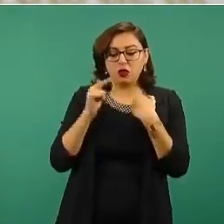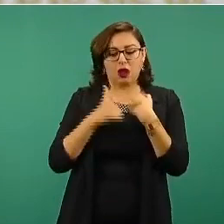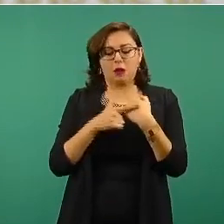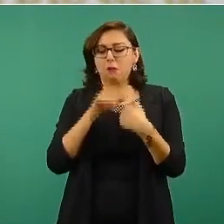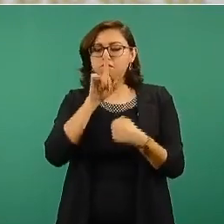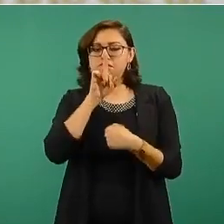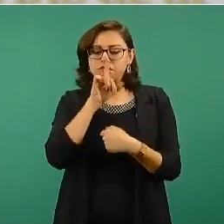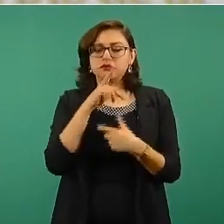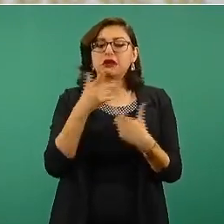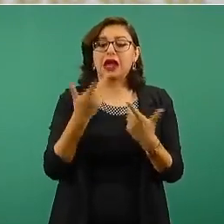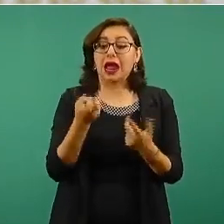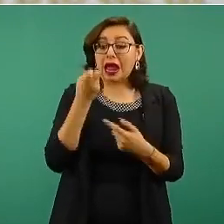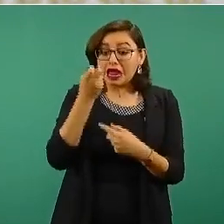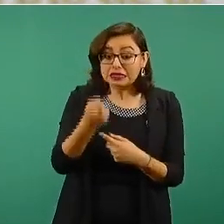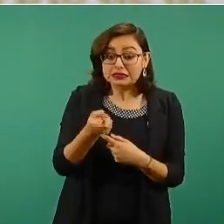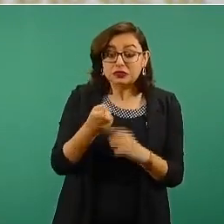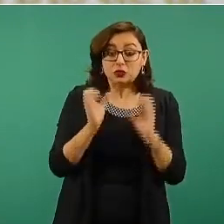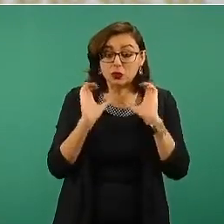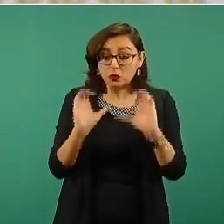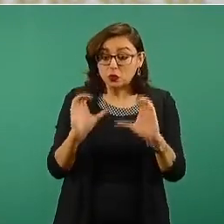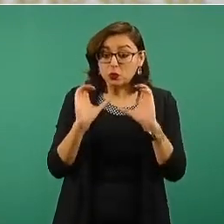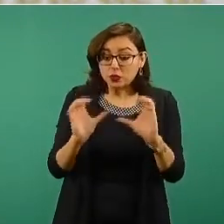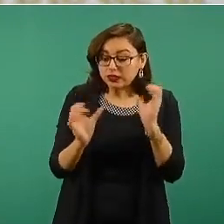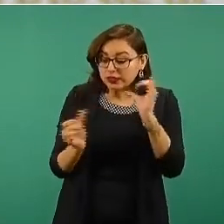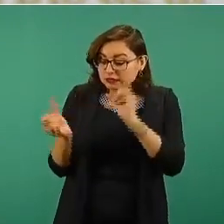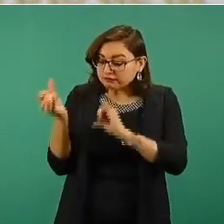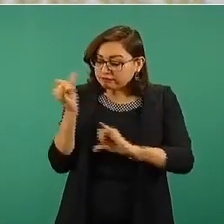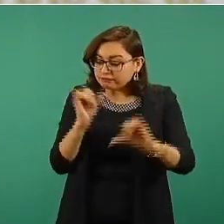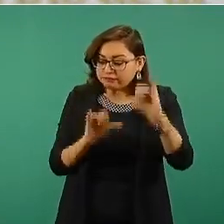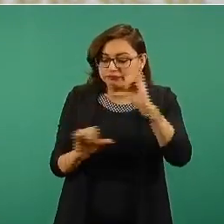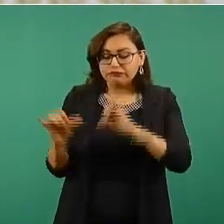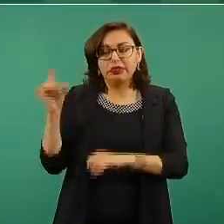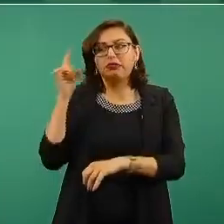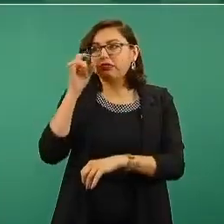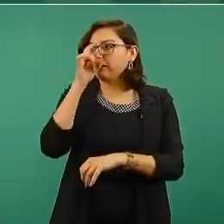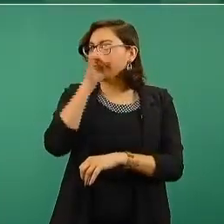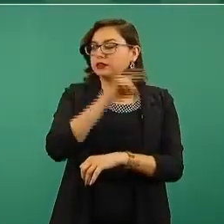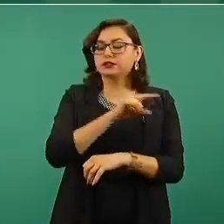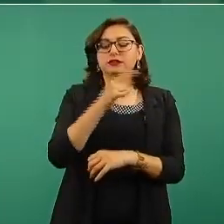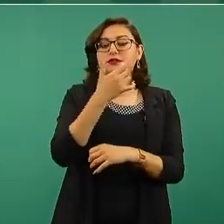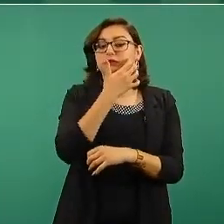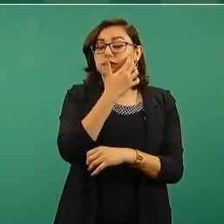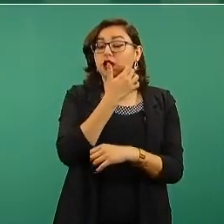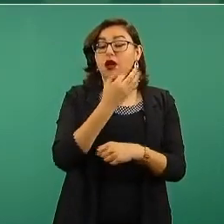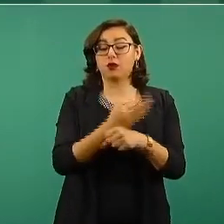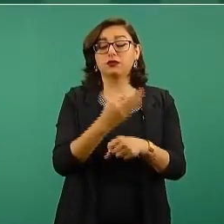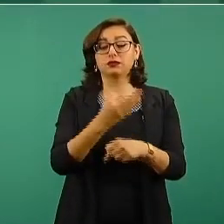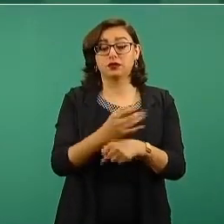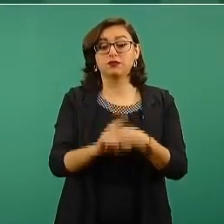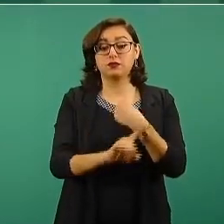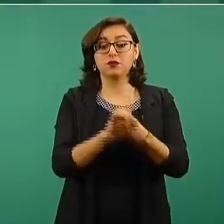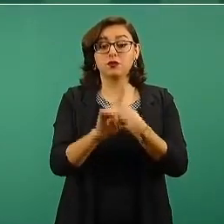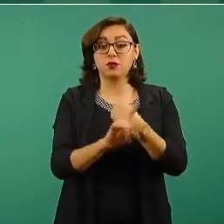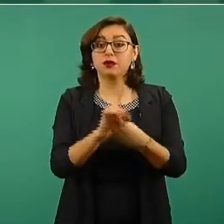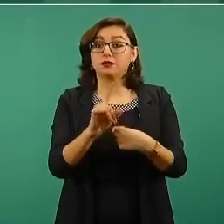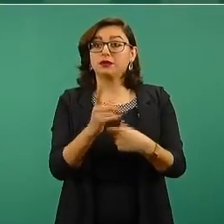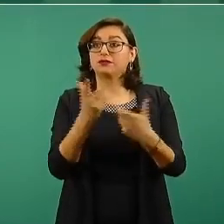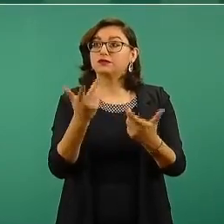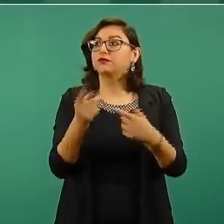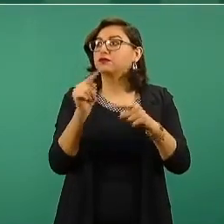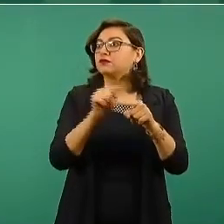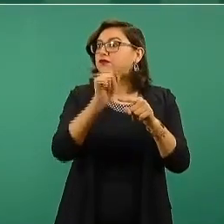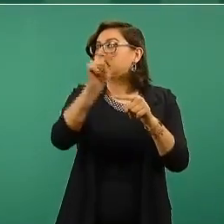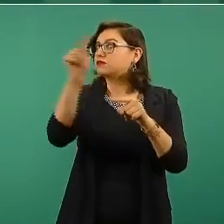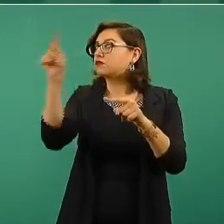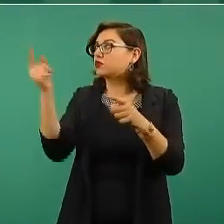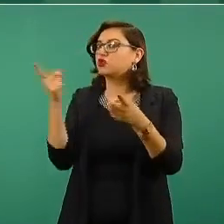manejo especializado pues es precisamente lo que se está magnificando en cuanto al origen del